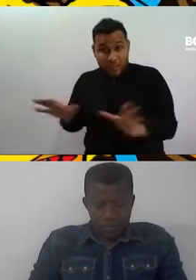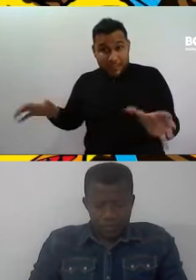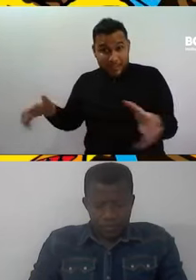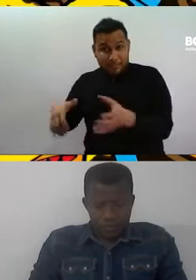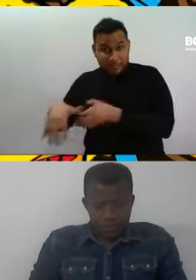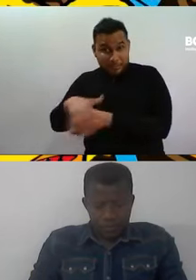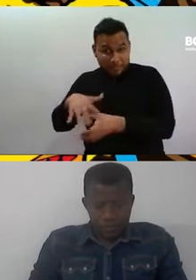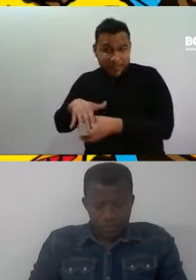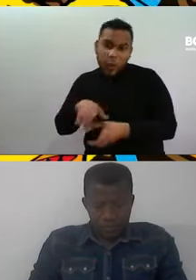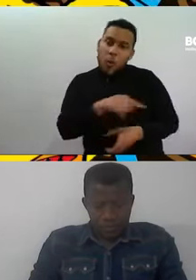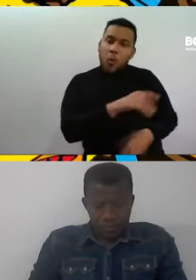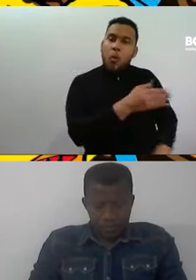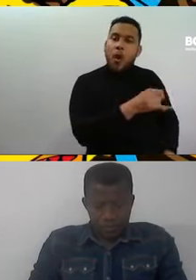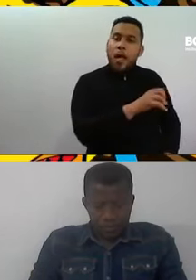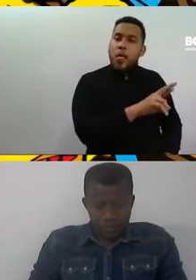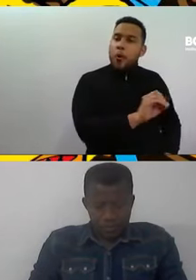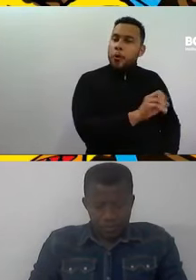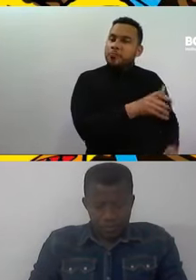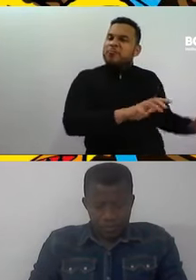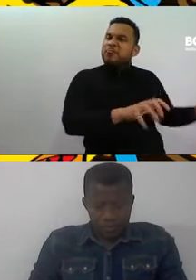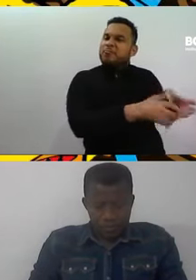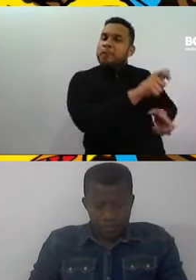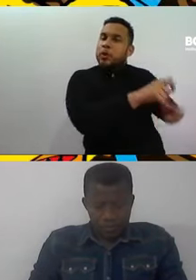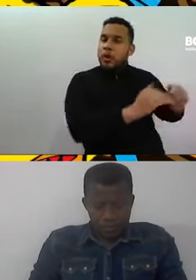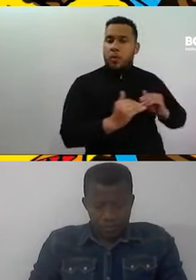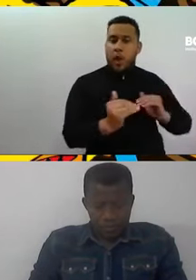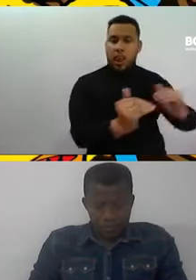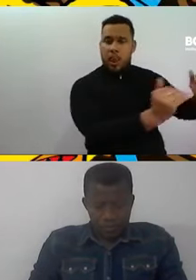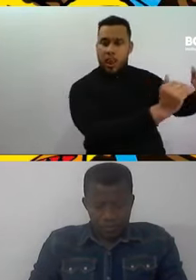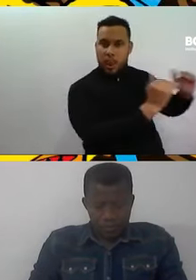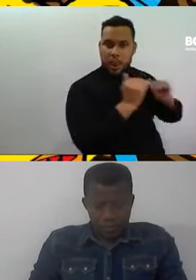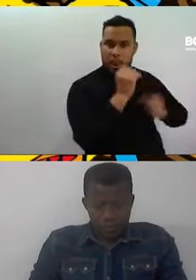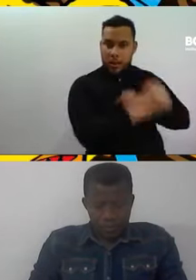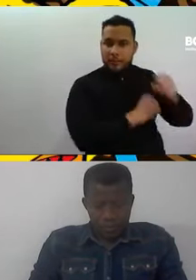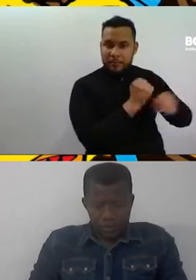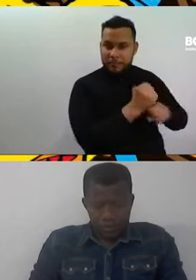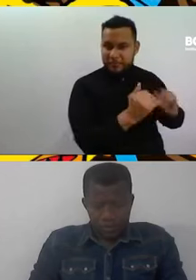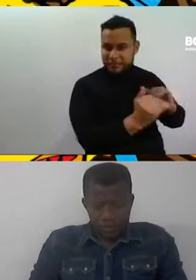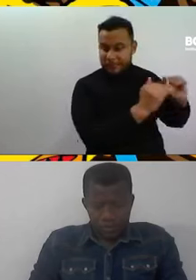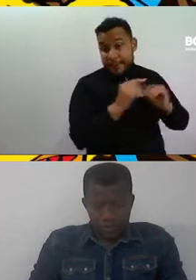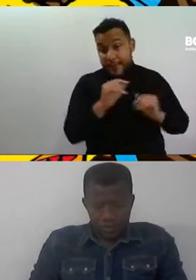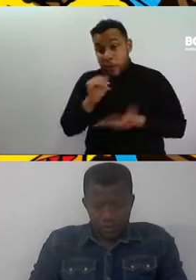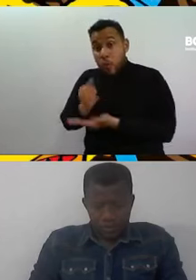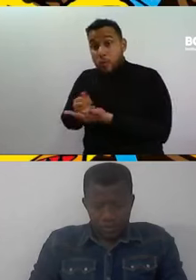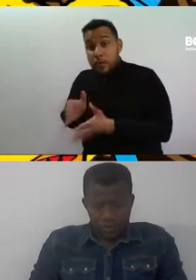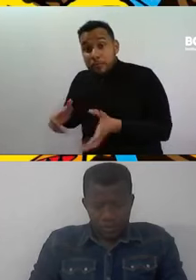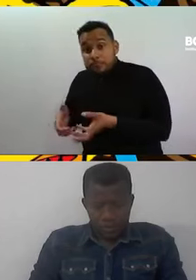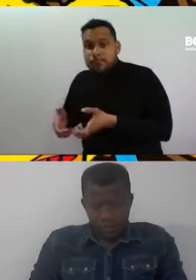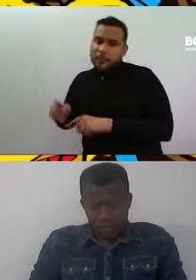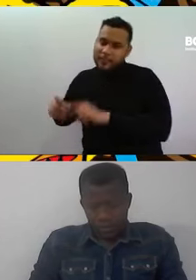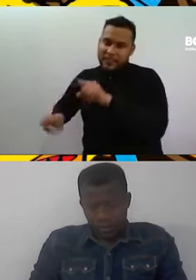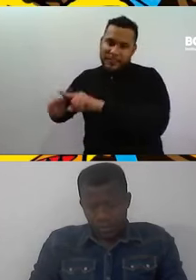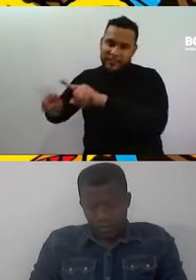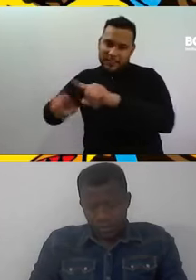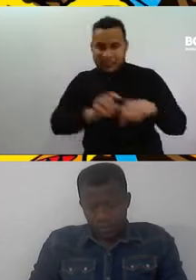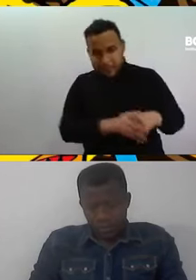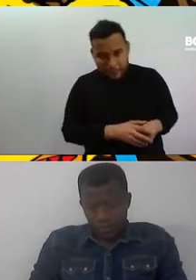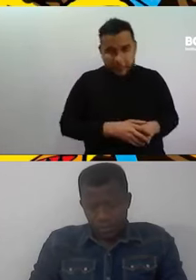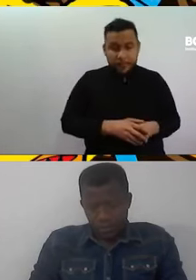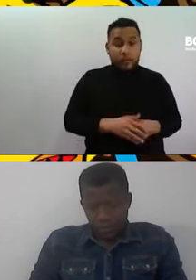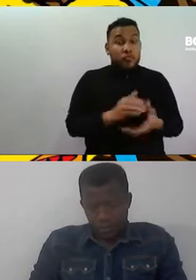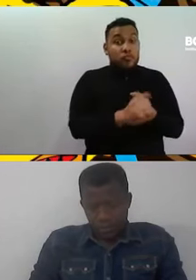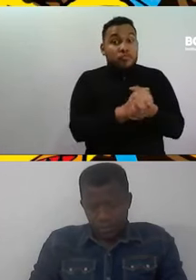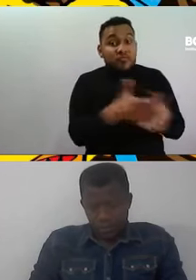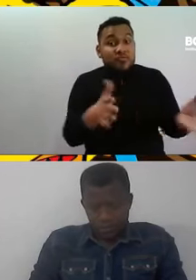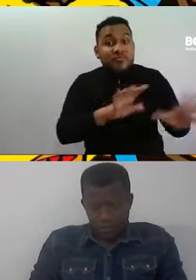cuadros son contemporáneos. Y le doy un saludo hermosísimo a uno de mis cuadros o varios. La más